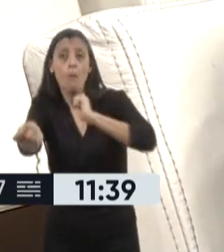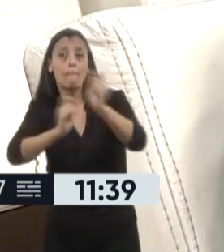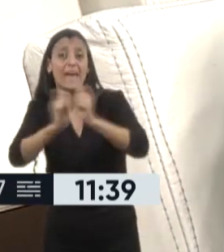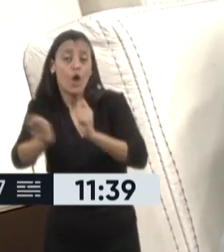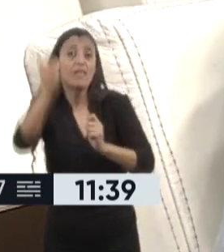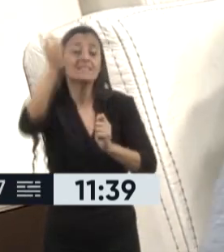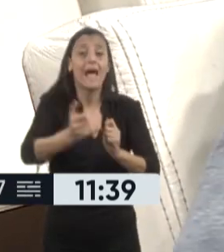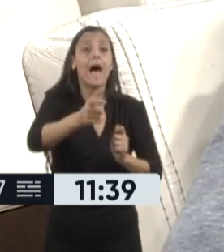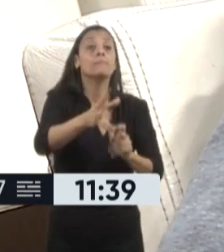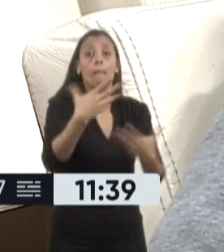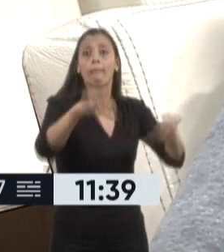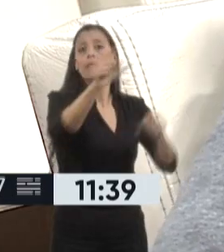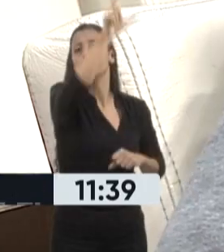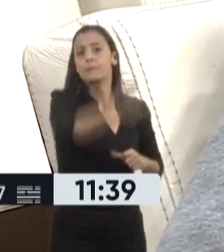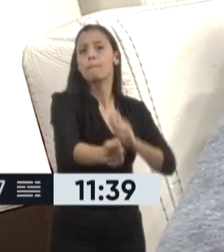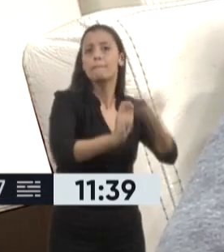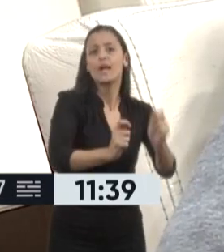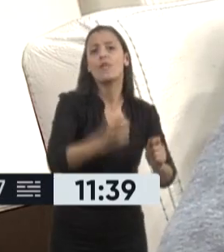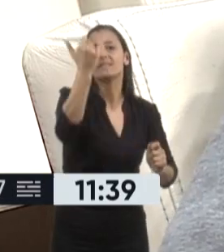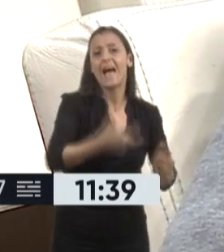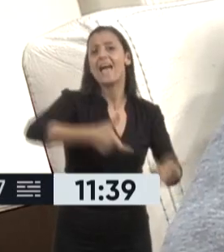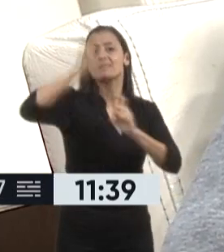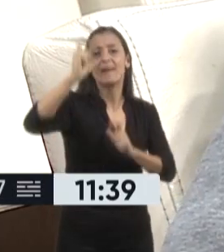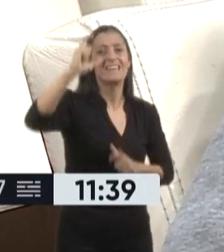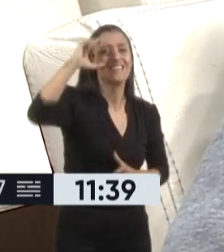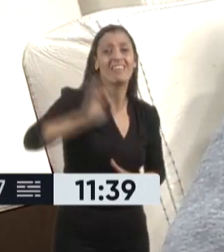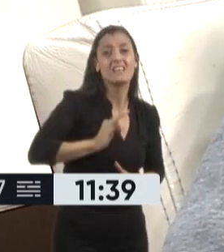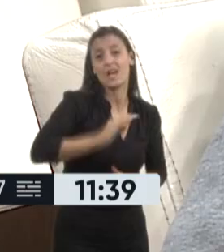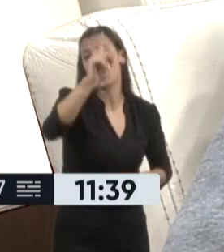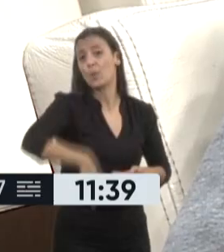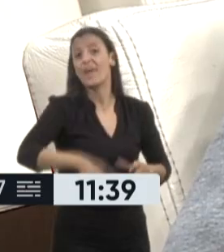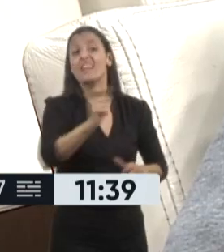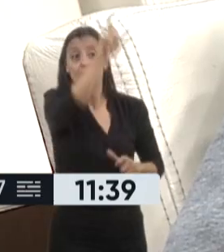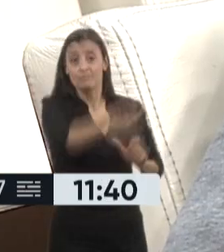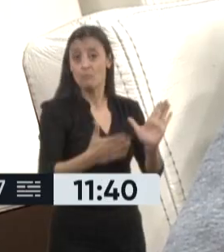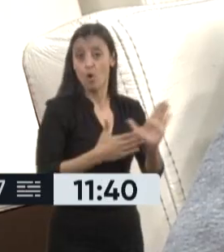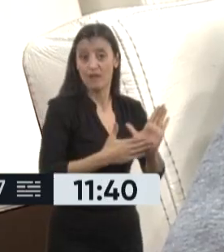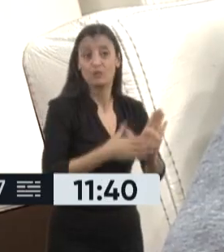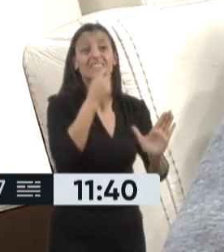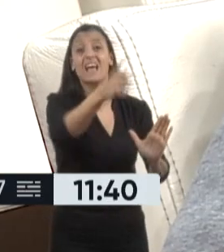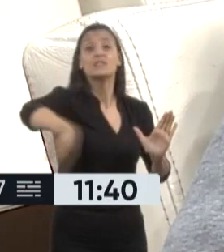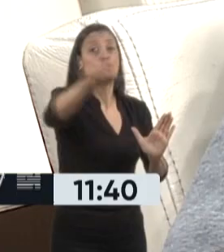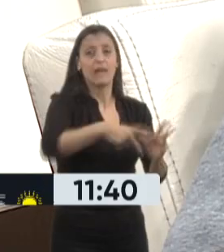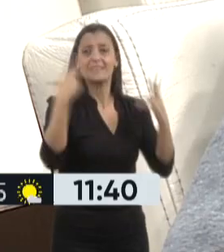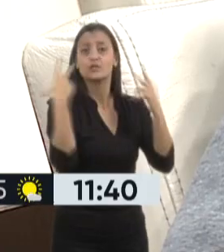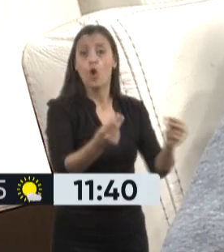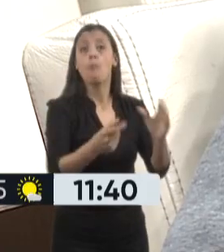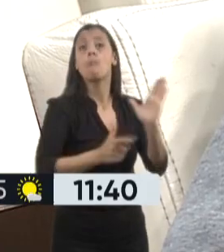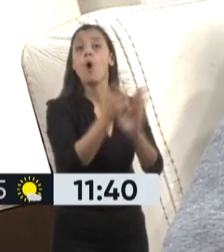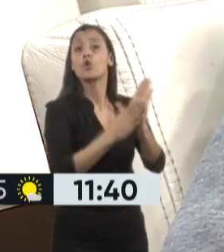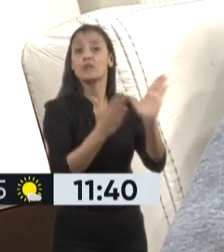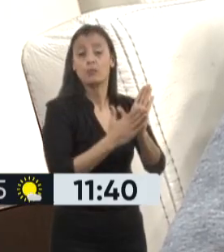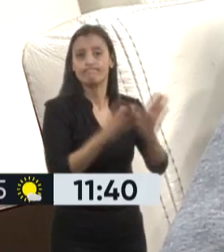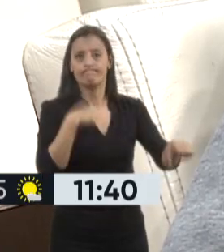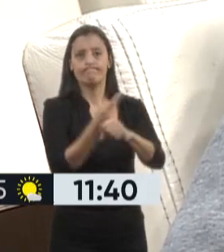años de antigüedad, muy probablemente se va a encontrar con un ejército de monotributistas, al cual si bloquean los monotributistas no van a poder entrar tipos que tienen 40